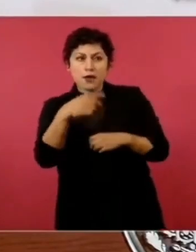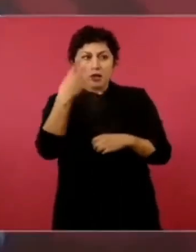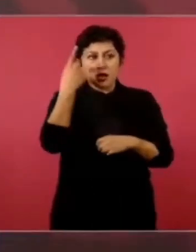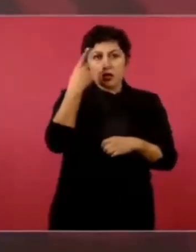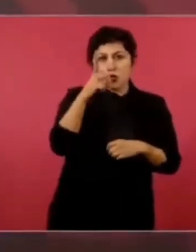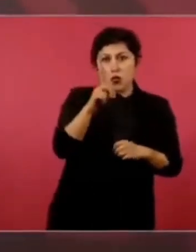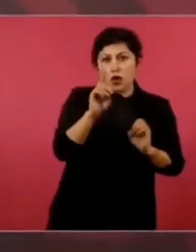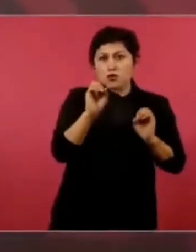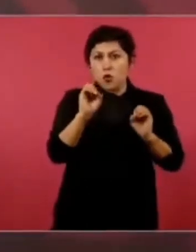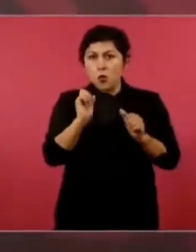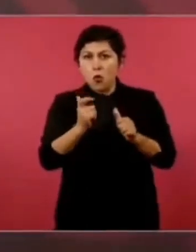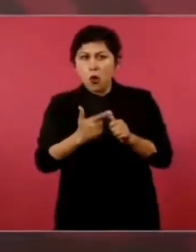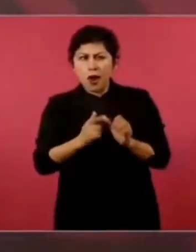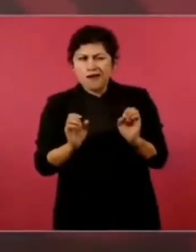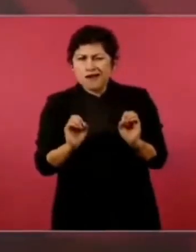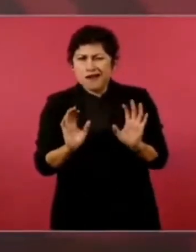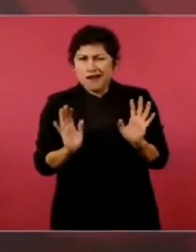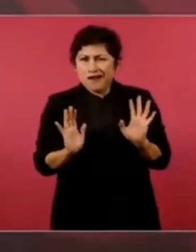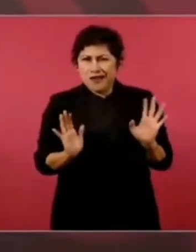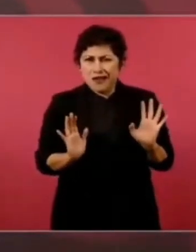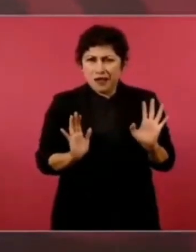Hay todas las evidencias,